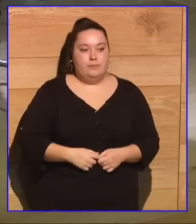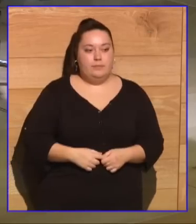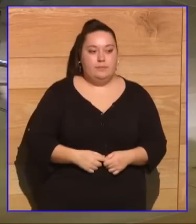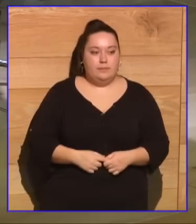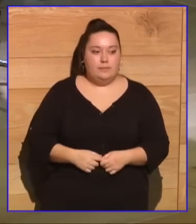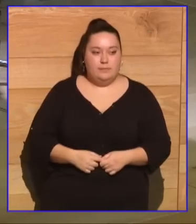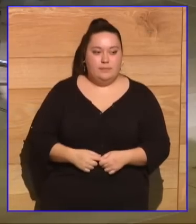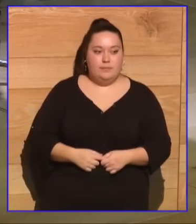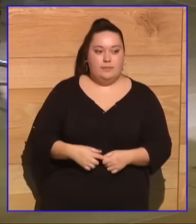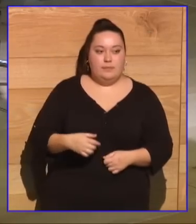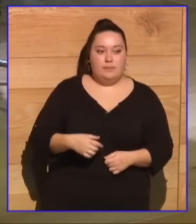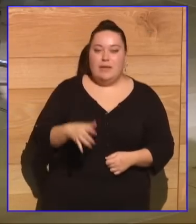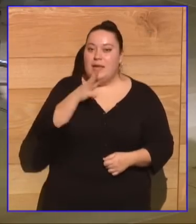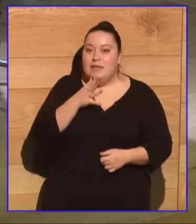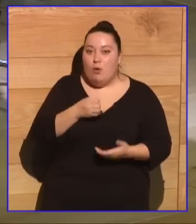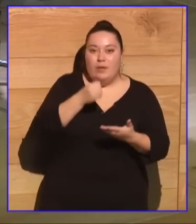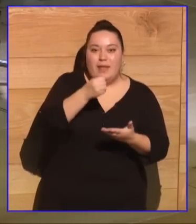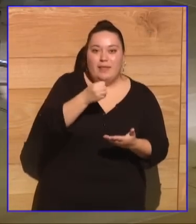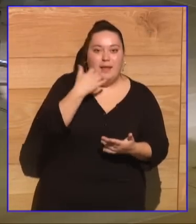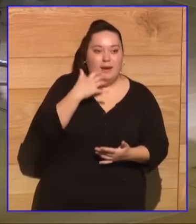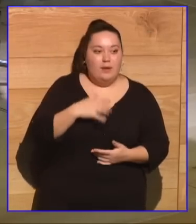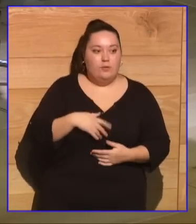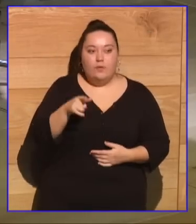taza, ¿verdad? El agua en taza no sabe igual. Claro, pero ¿tú cómo bebes